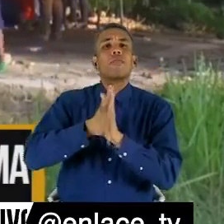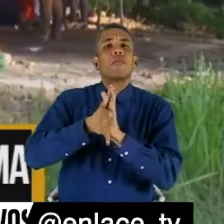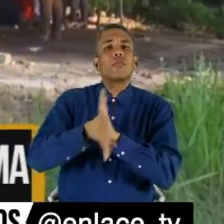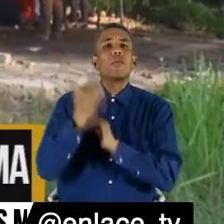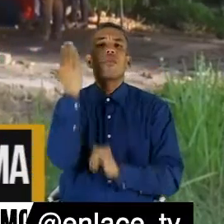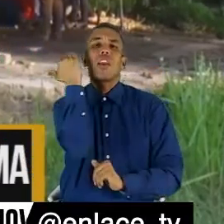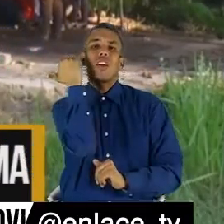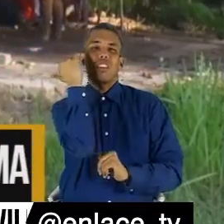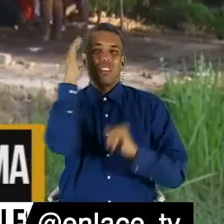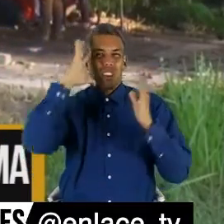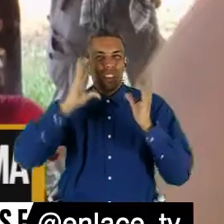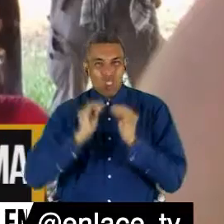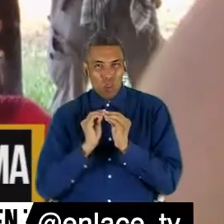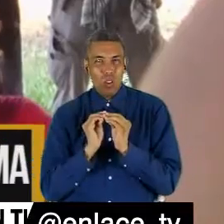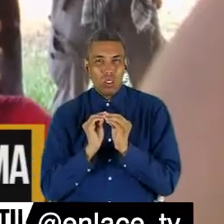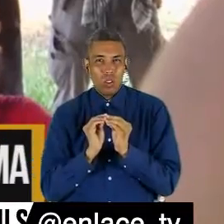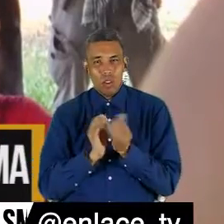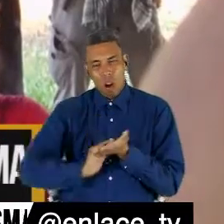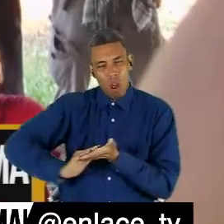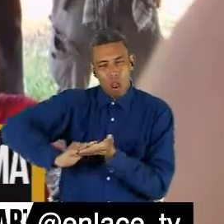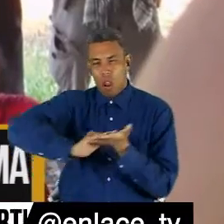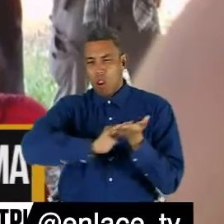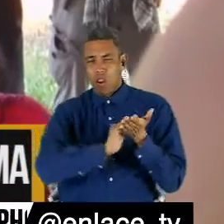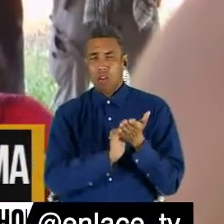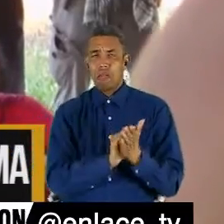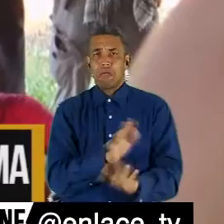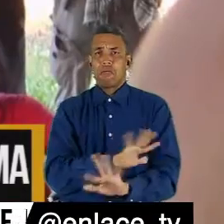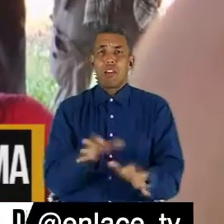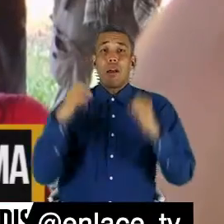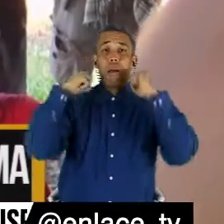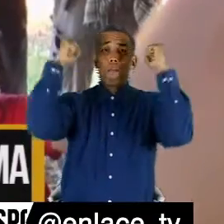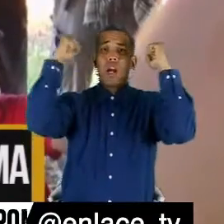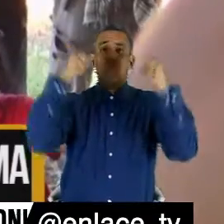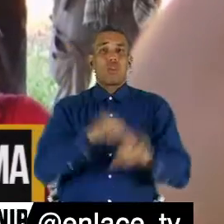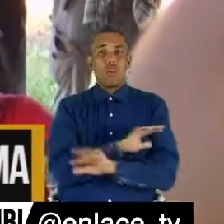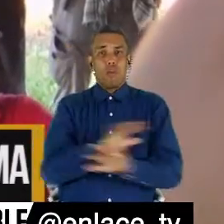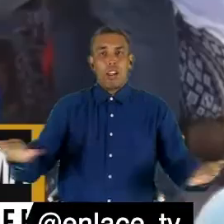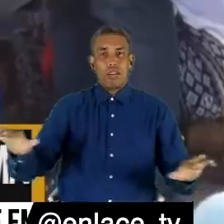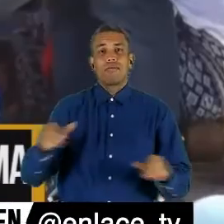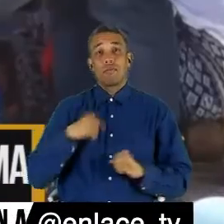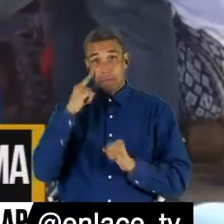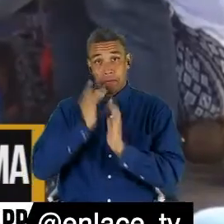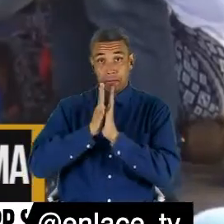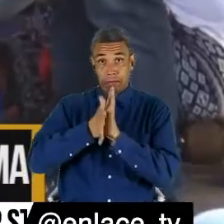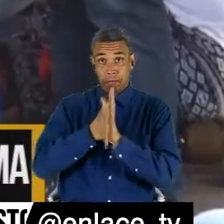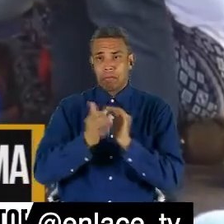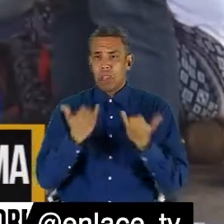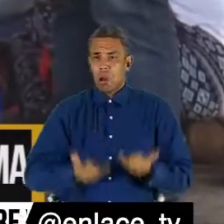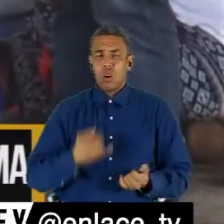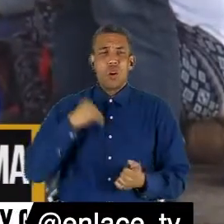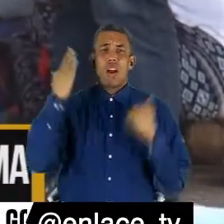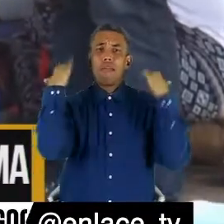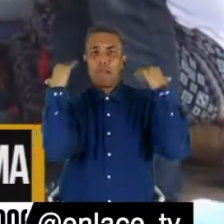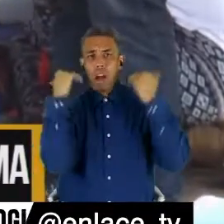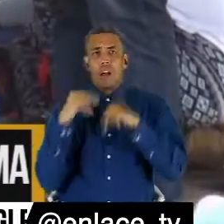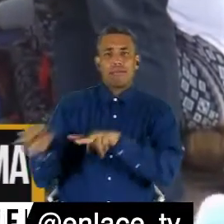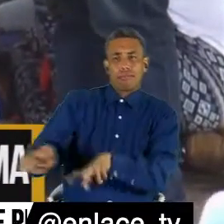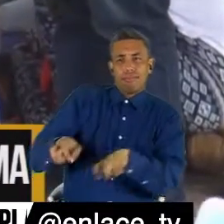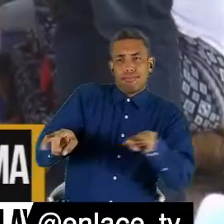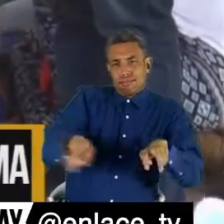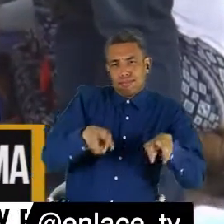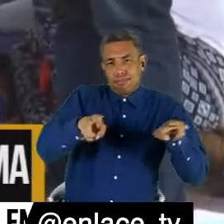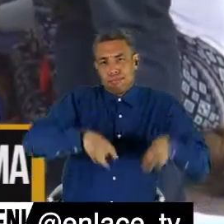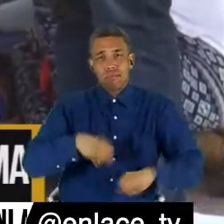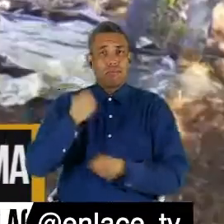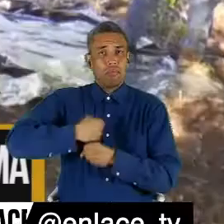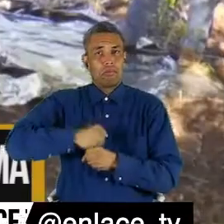tras acuerdos con la Cumbre Agraria, Étnica y Popular. Gremio retornó a labores en total normalidad luego de 13 días en cese de